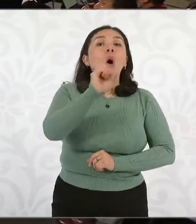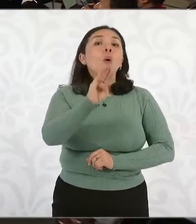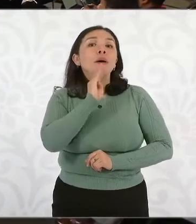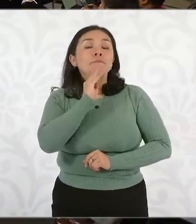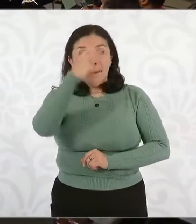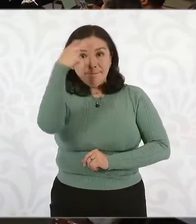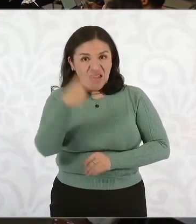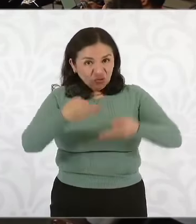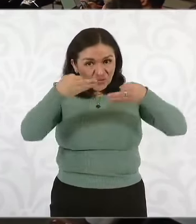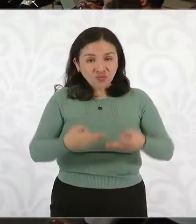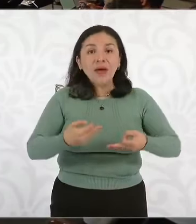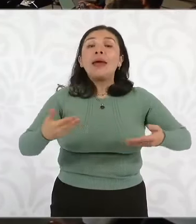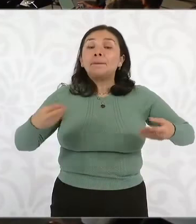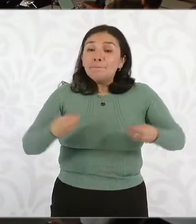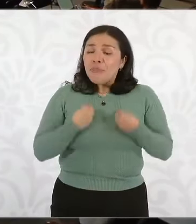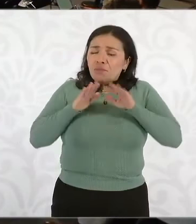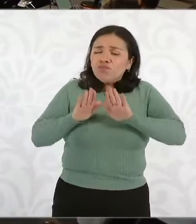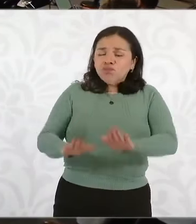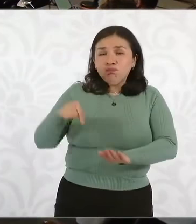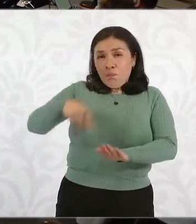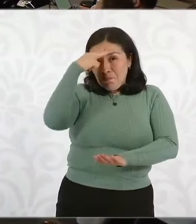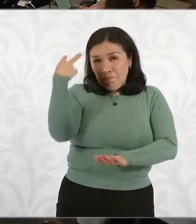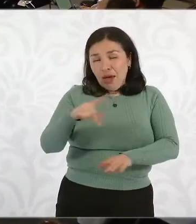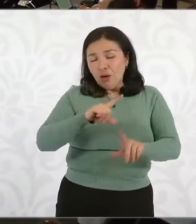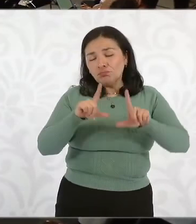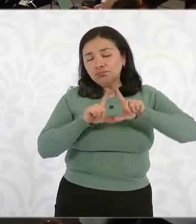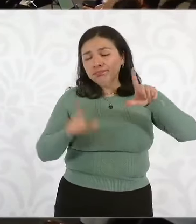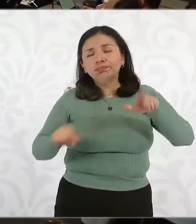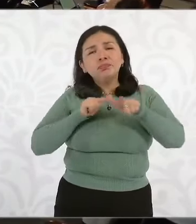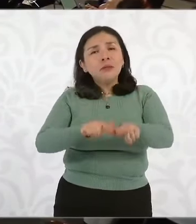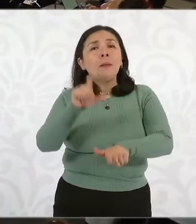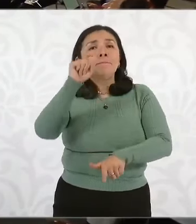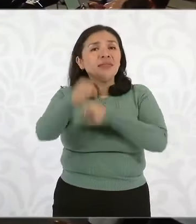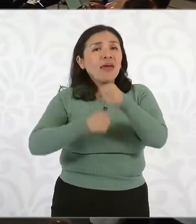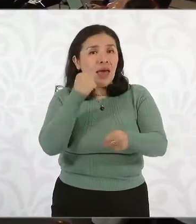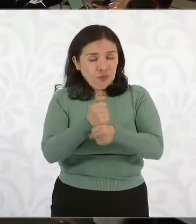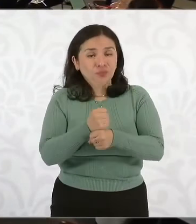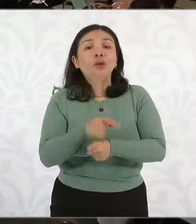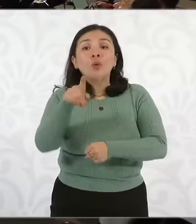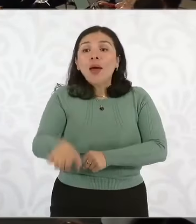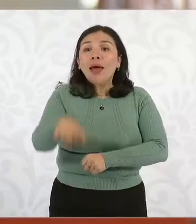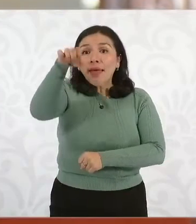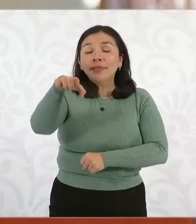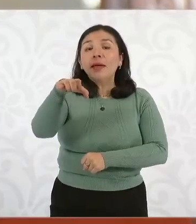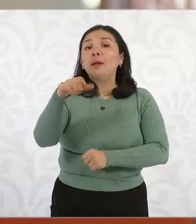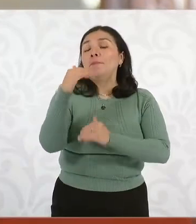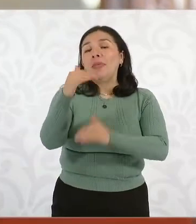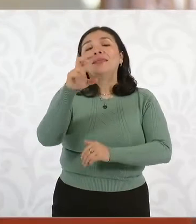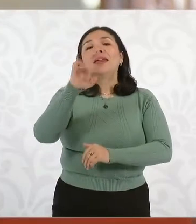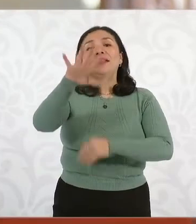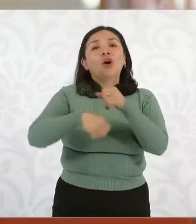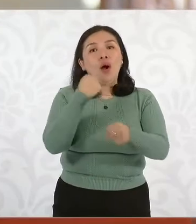mexicanos y haber residido en el país al menos durante 20 años, tener 35 años cumplidos al tiempo de la